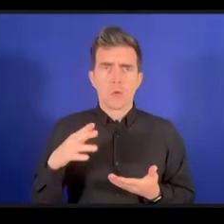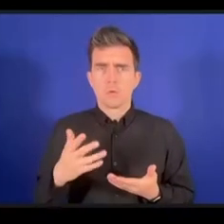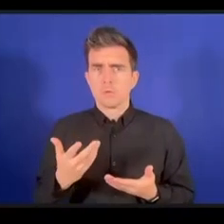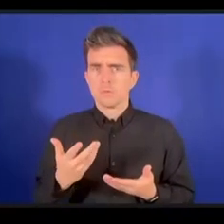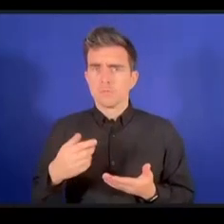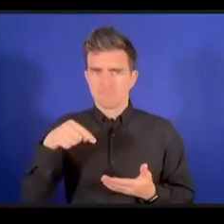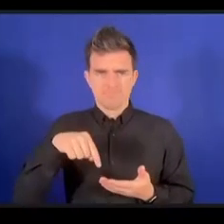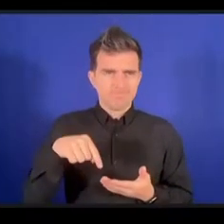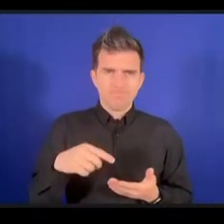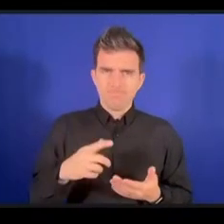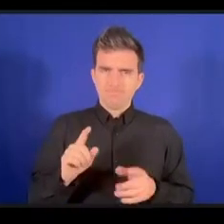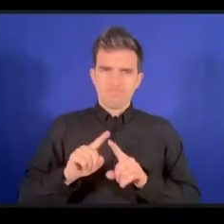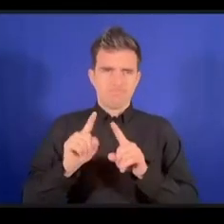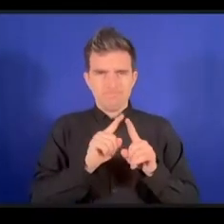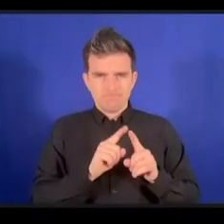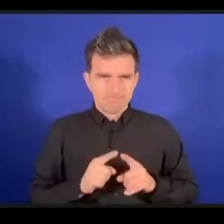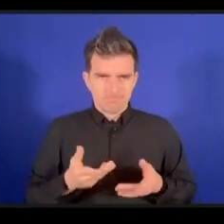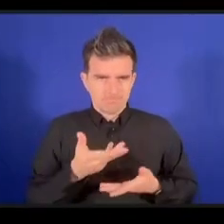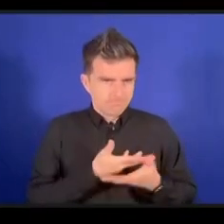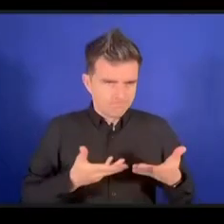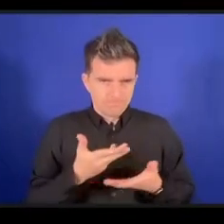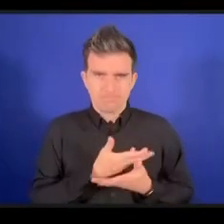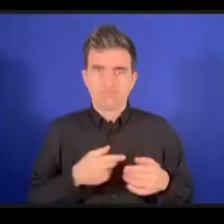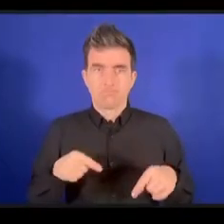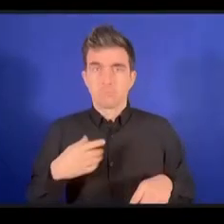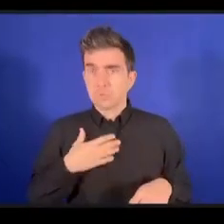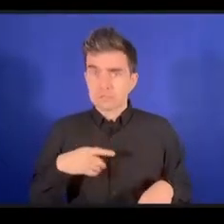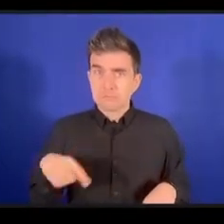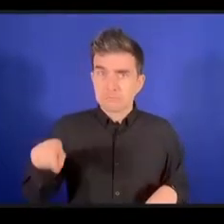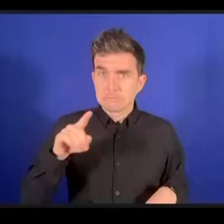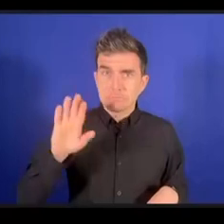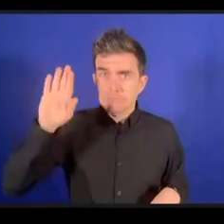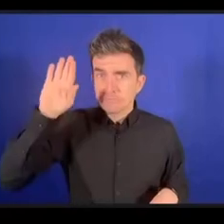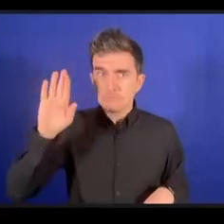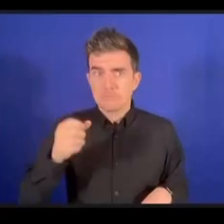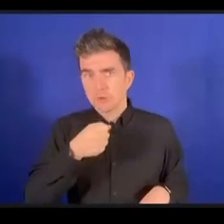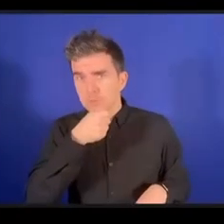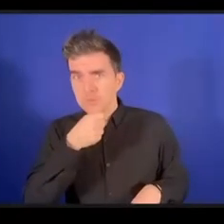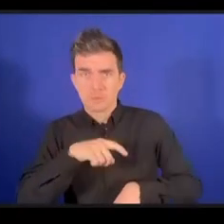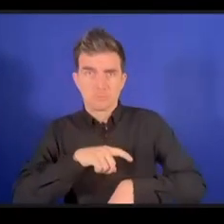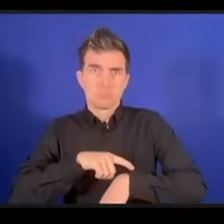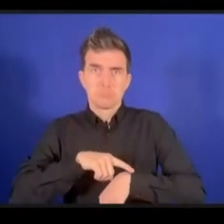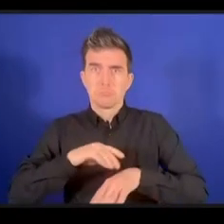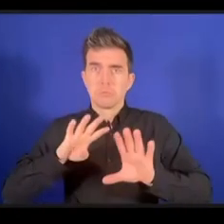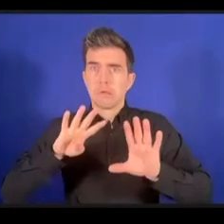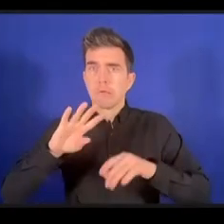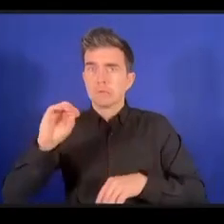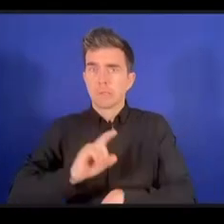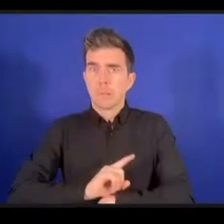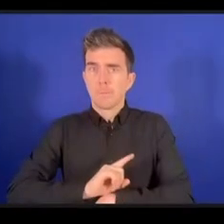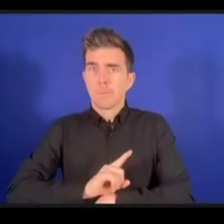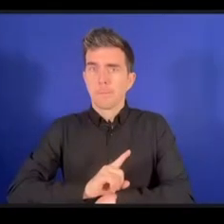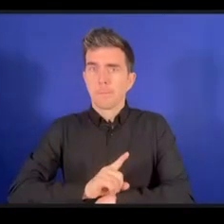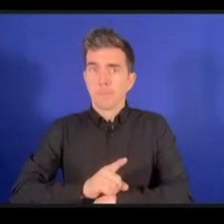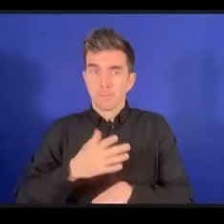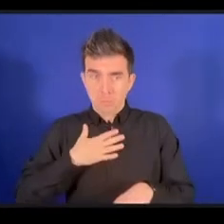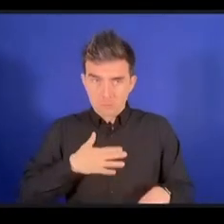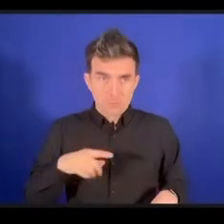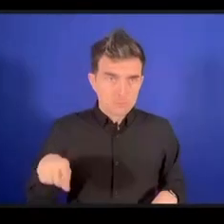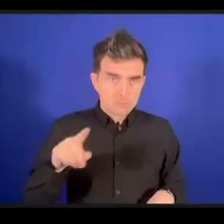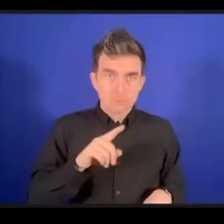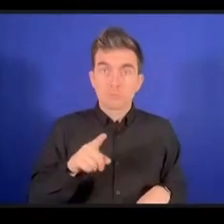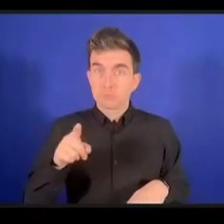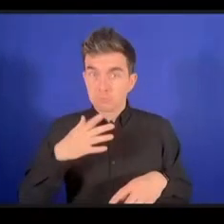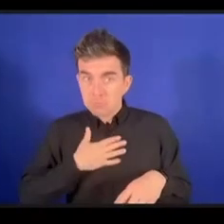pronunciarse para sus 90 segundos eh si están aquí pues por favor diríjanse al micrófono y en